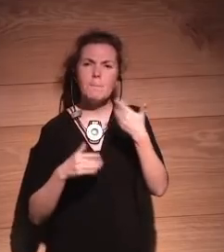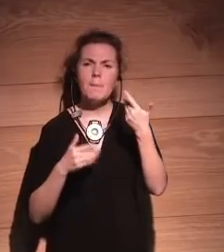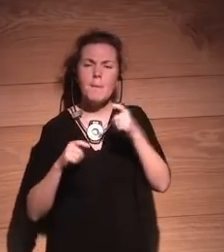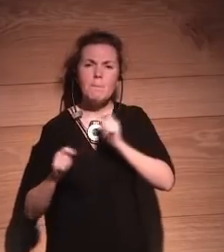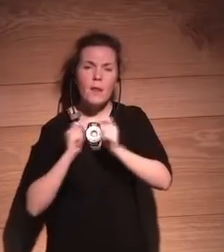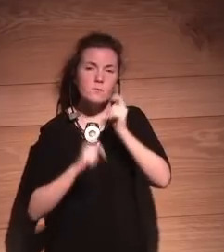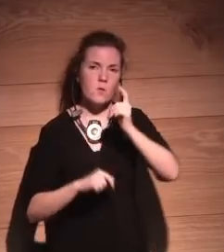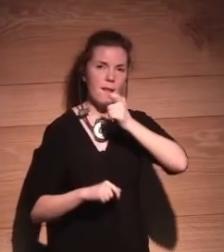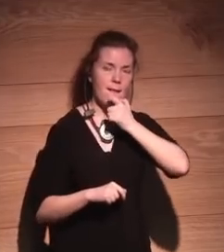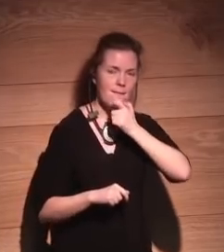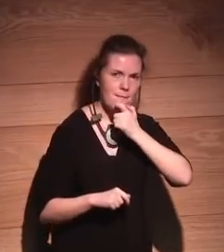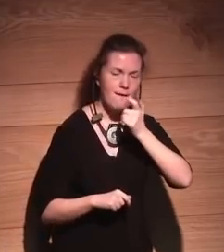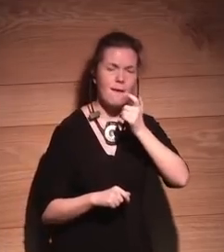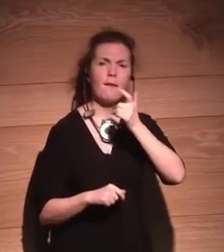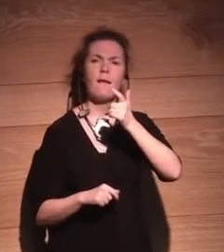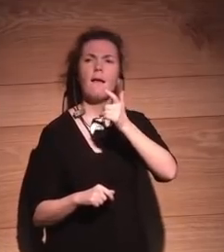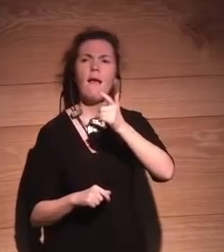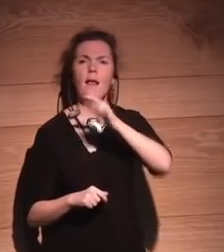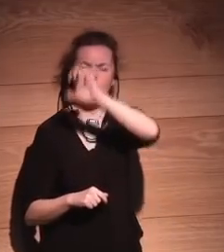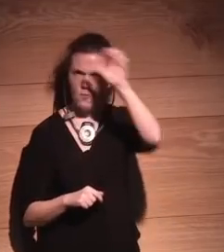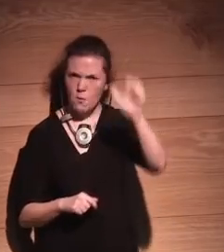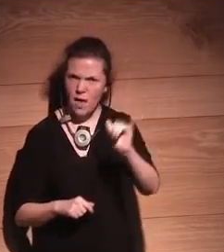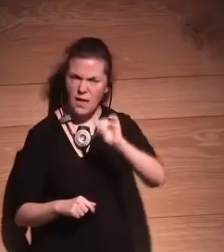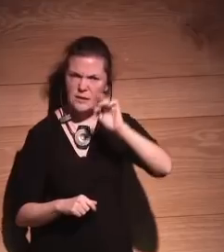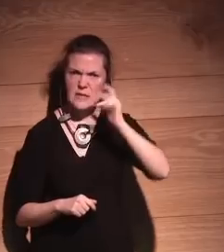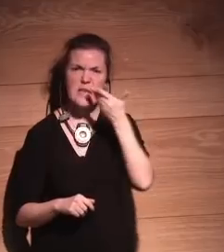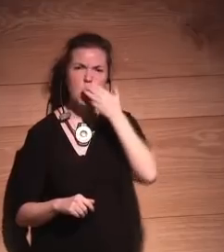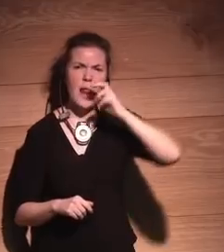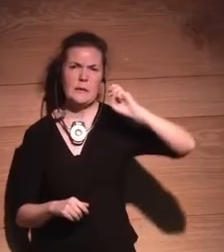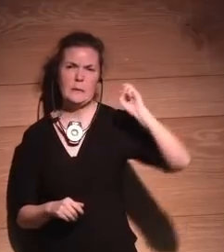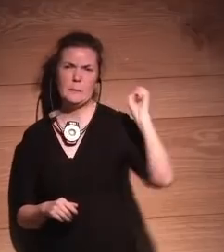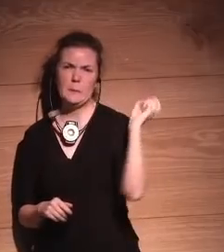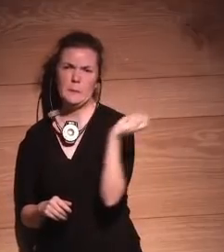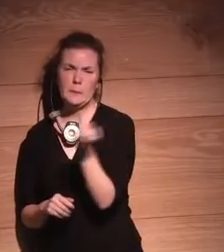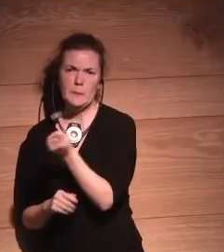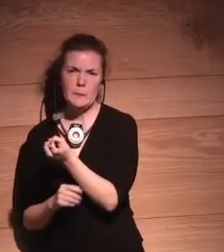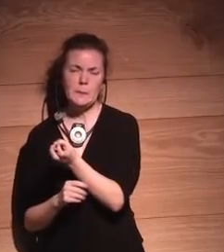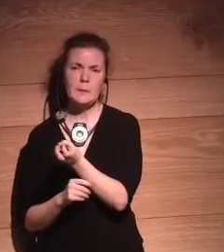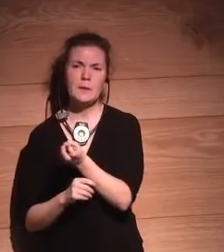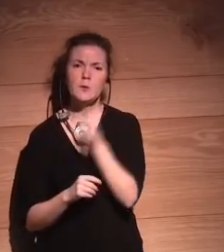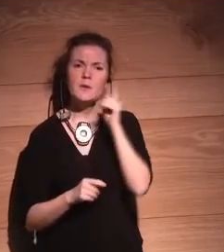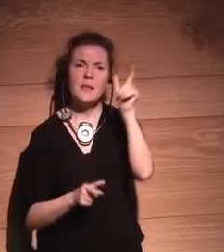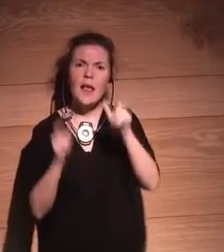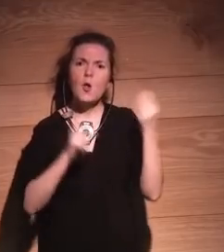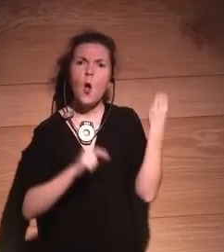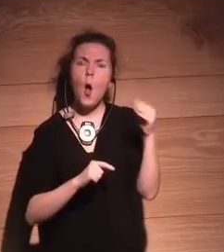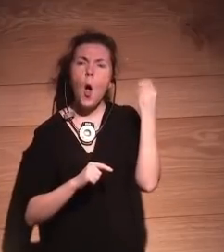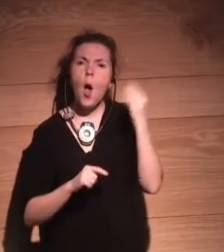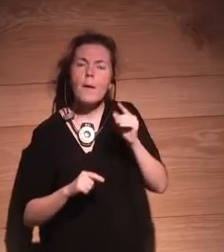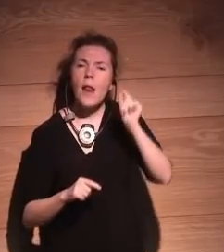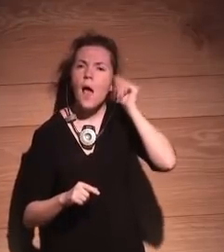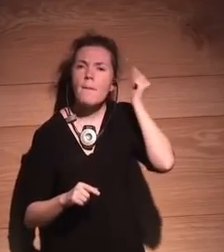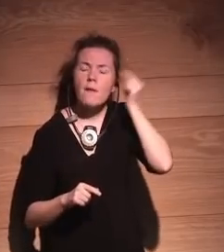en Inglaterra y en Europa, vemos tantos jóvenes con gran